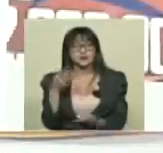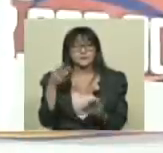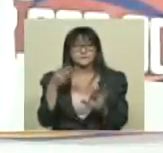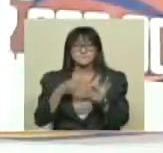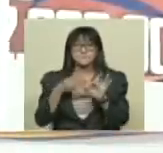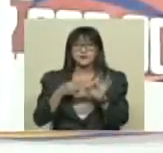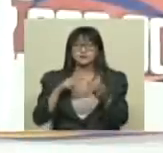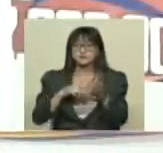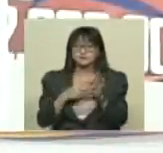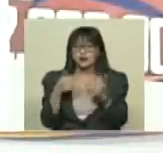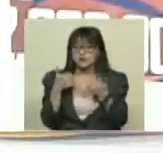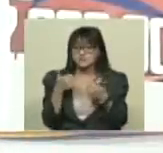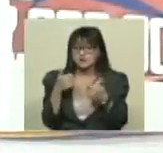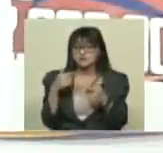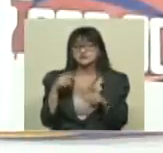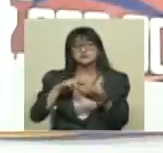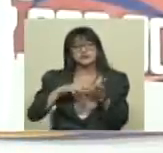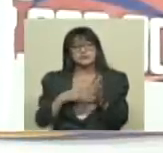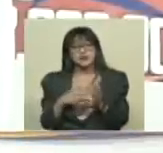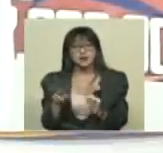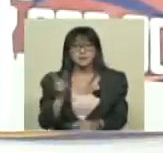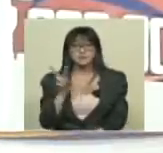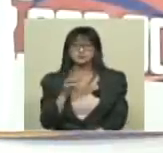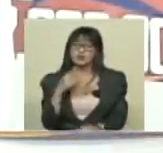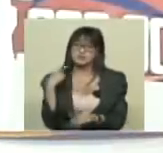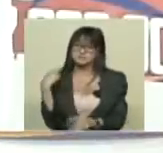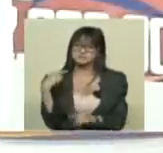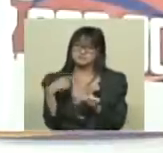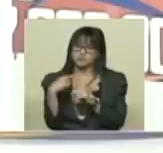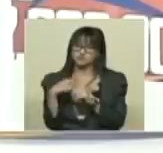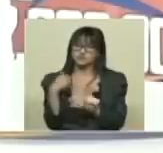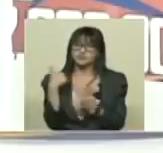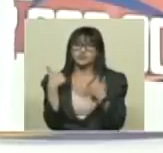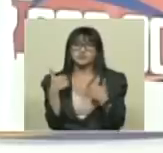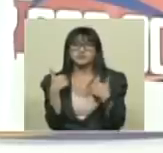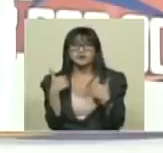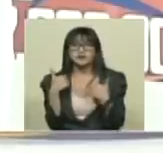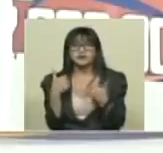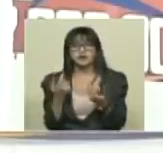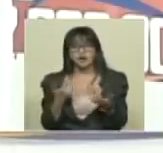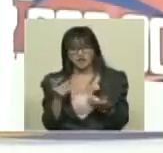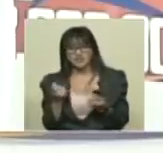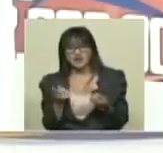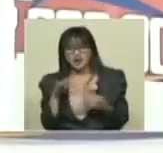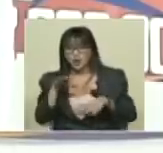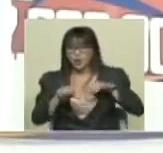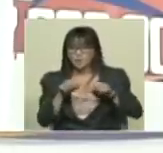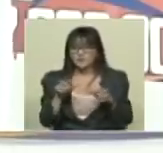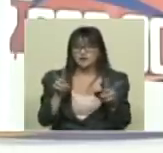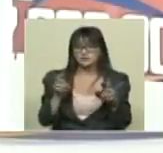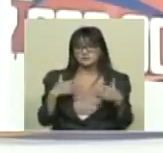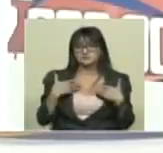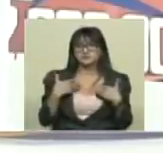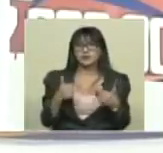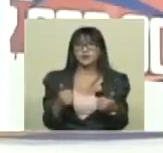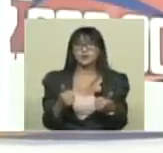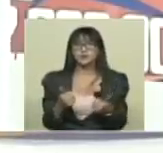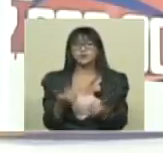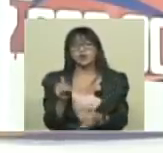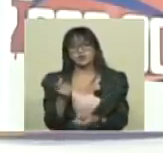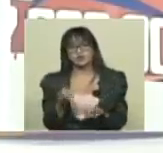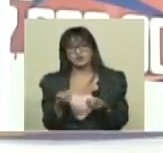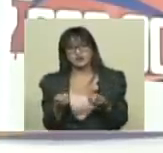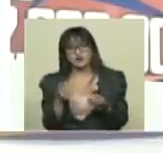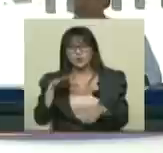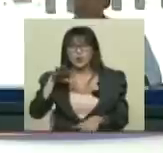Petro le va bien a Venezuela, tenemos el dinero para comprar los insumos de salud, tenemos